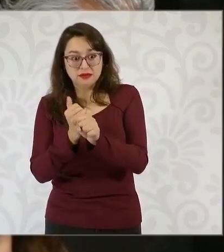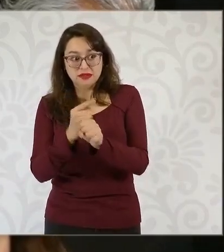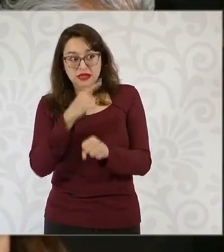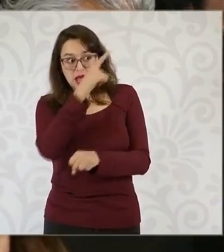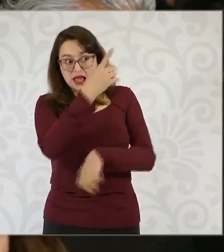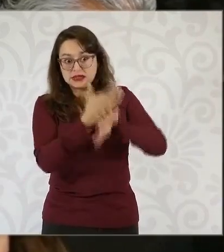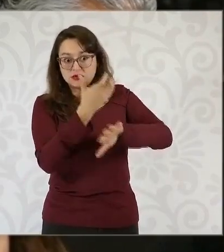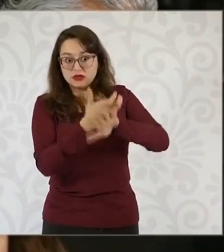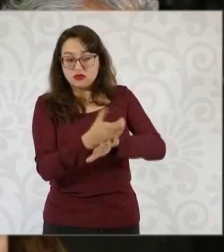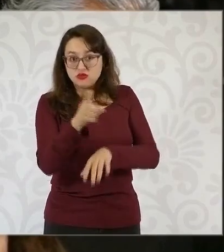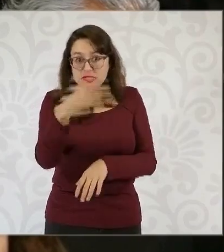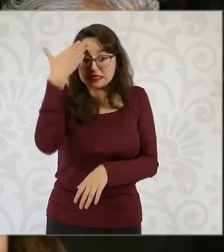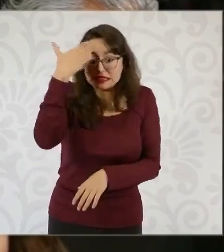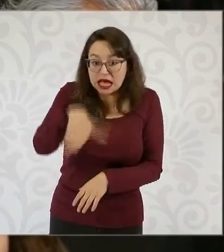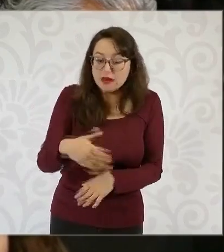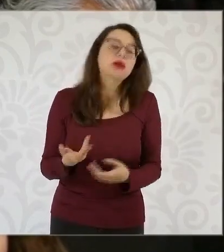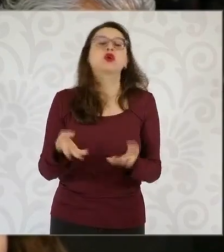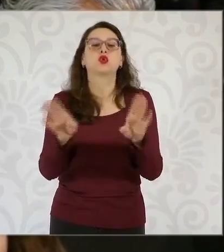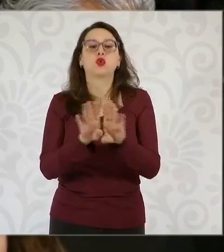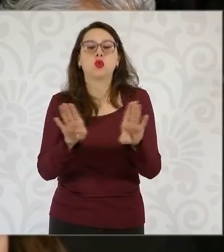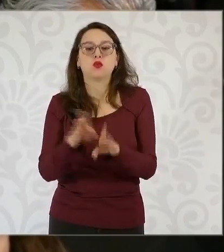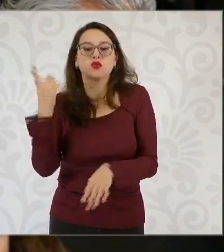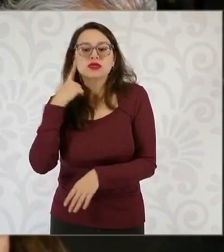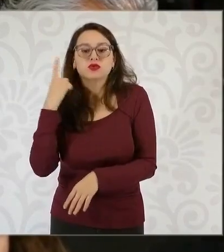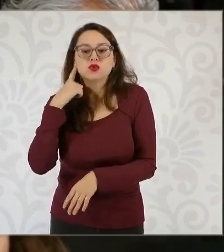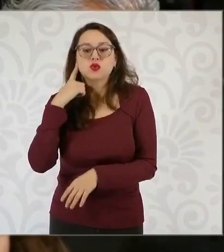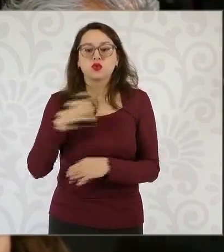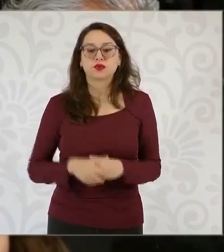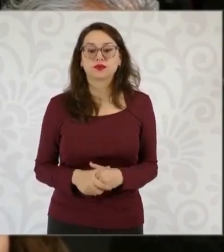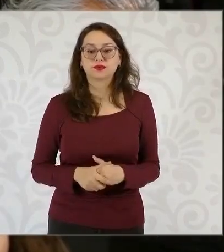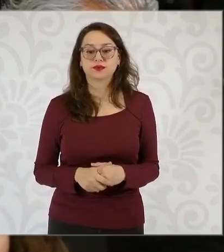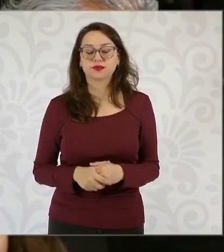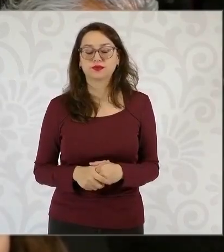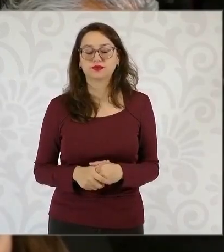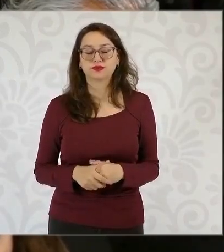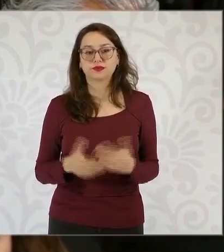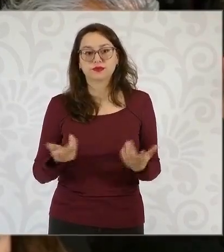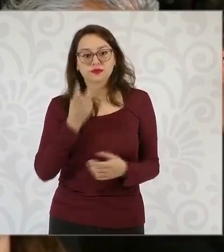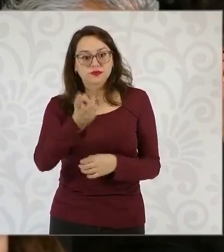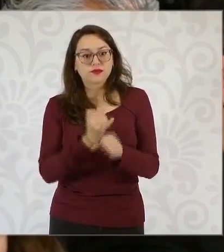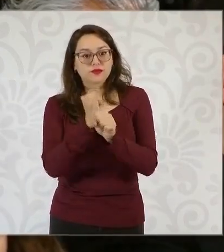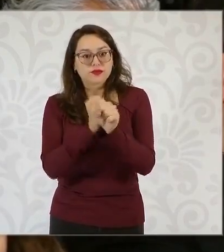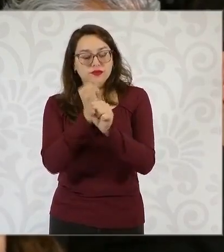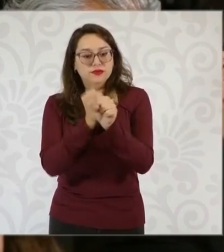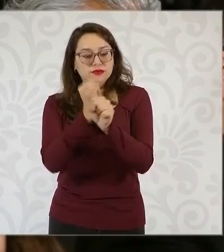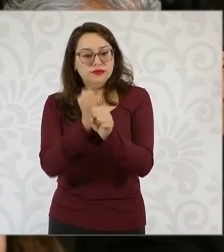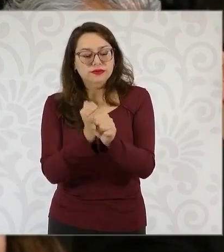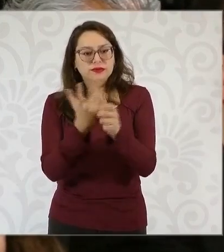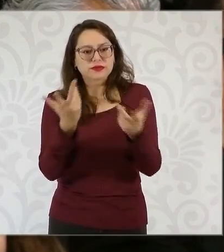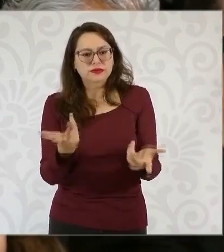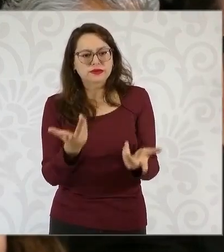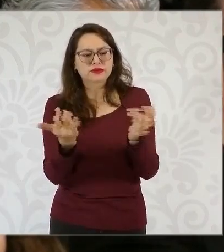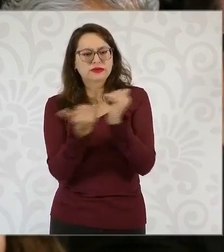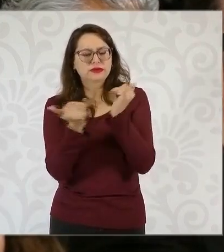general. Por eso le preguntaba a usted cómo fue que se enteró de esta investigación y también, vaya,